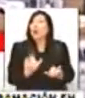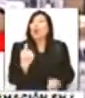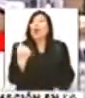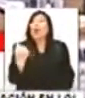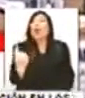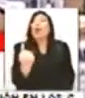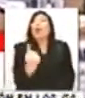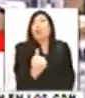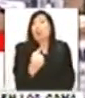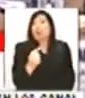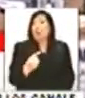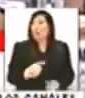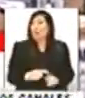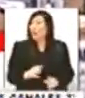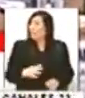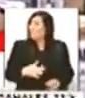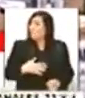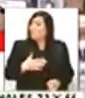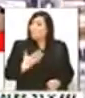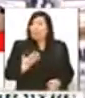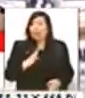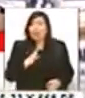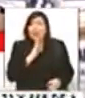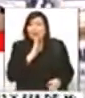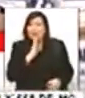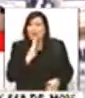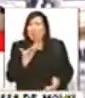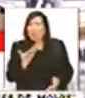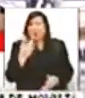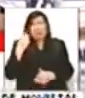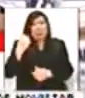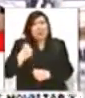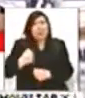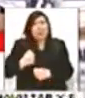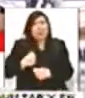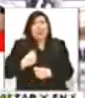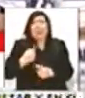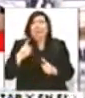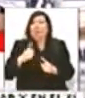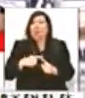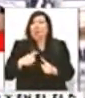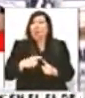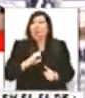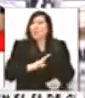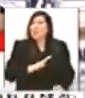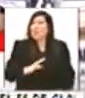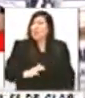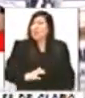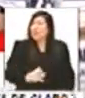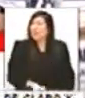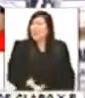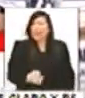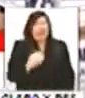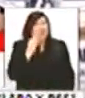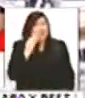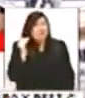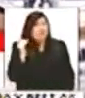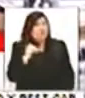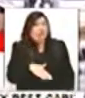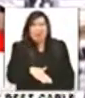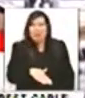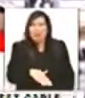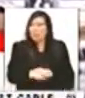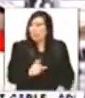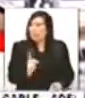individual, pero no se puede hablar de fuerzas armadas terroristas de Estado. Es una gran falsedad y eso no